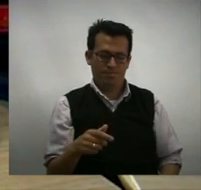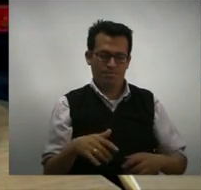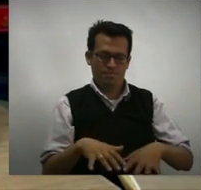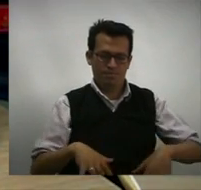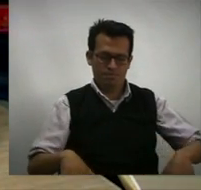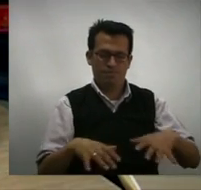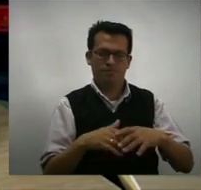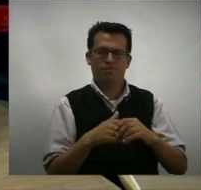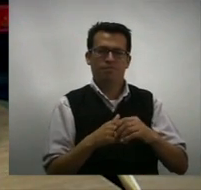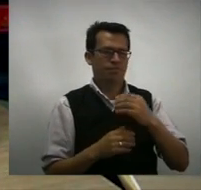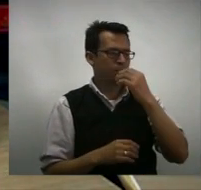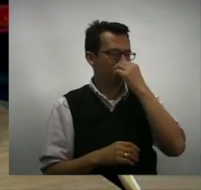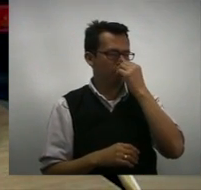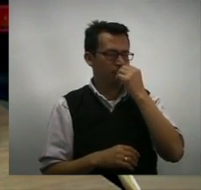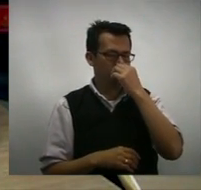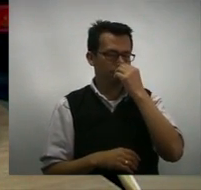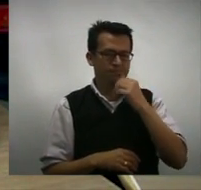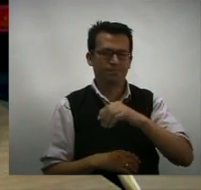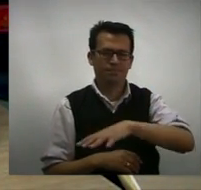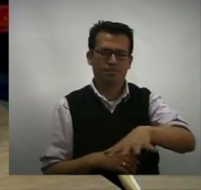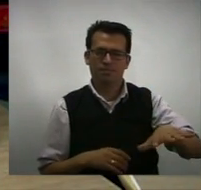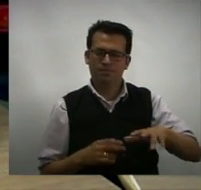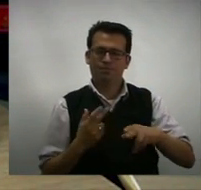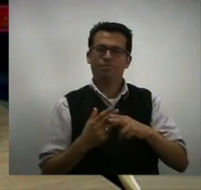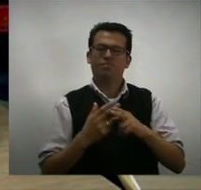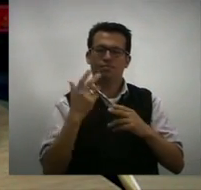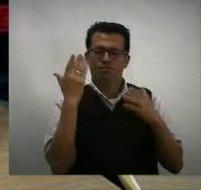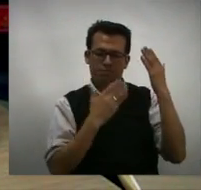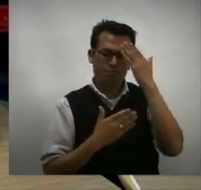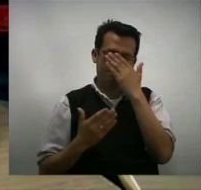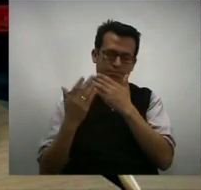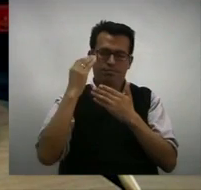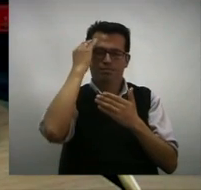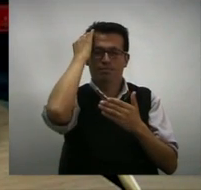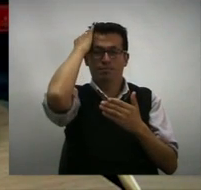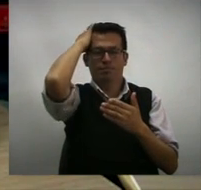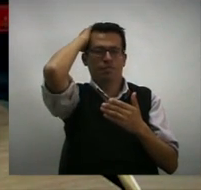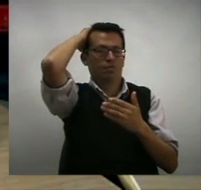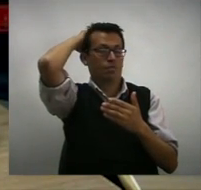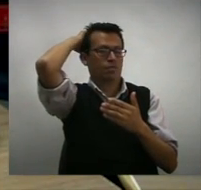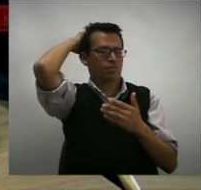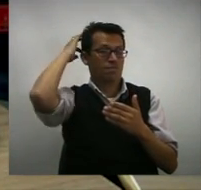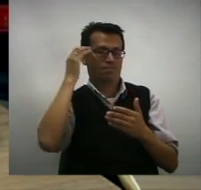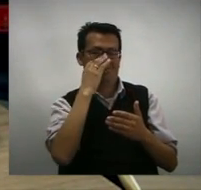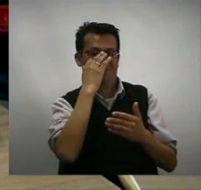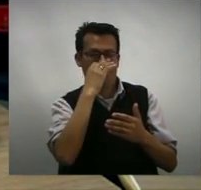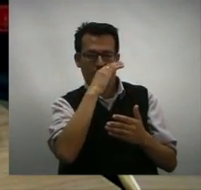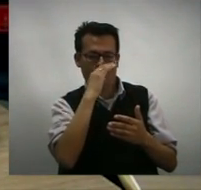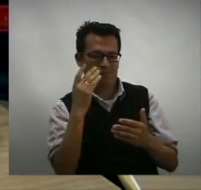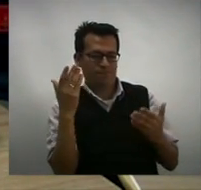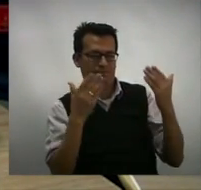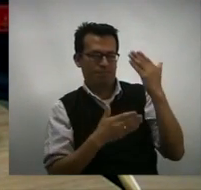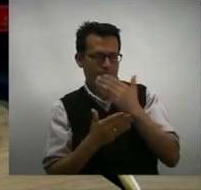sustituirlo y desvanecerlo. La facioplejía reprime porque repite, cura y a la vez destruye. La moda, lo in,